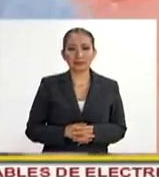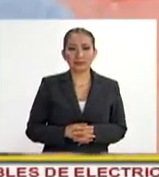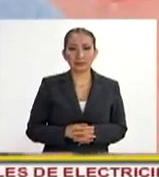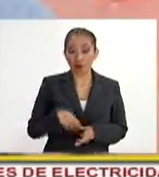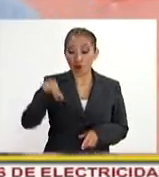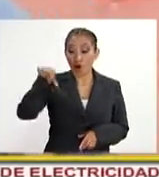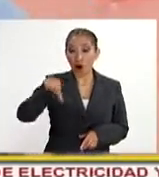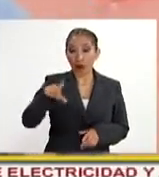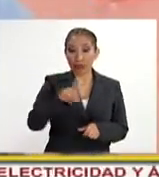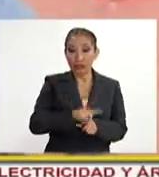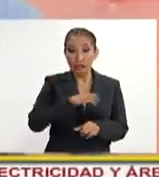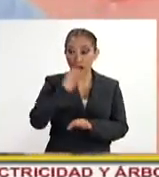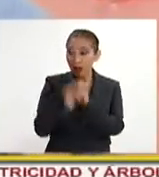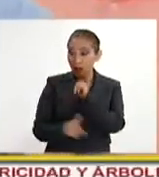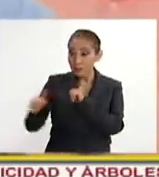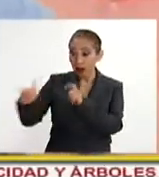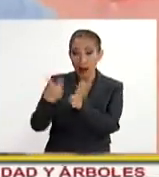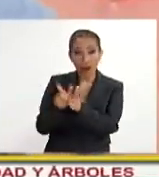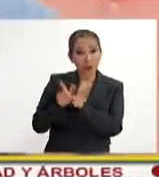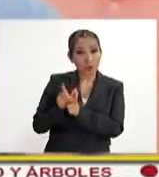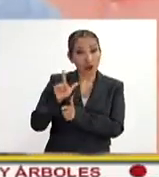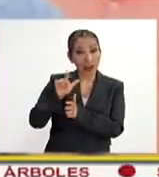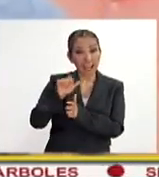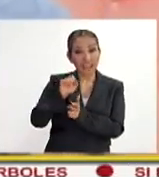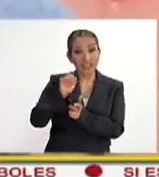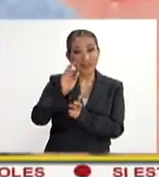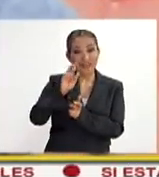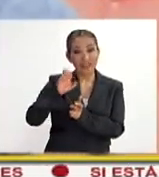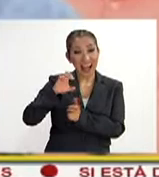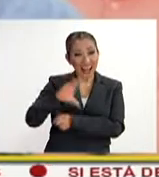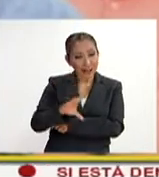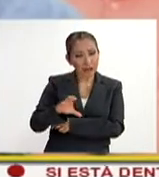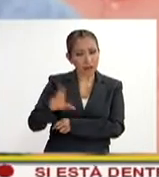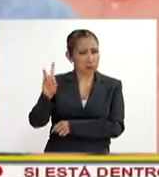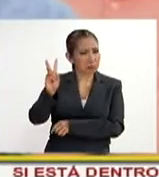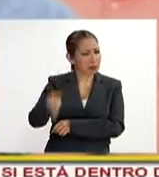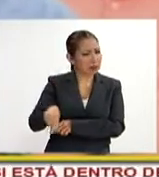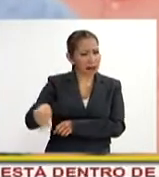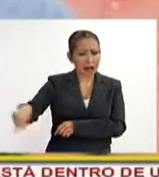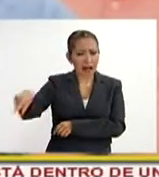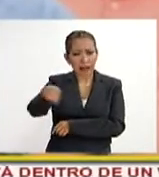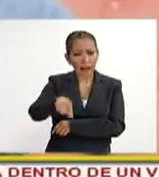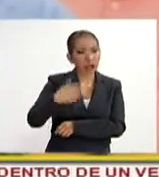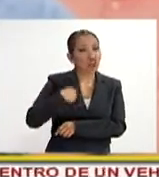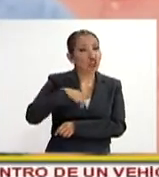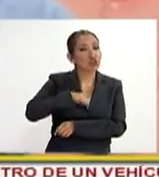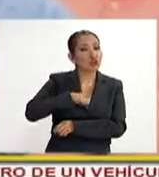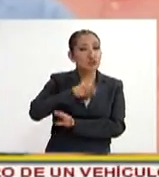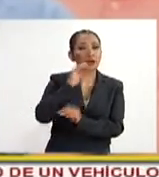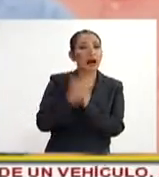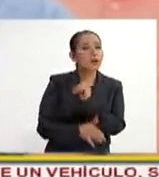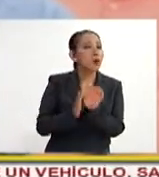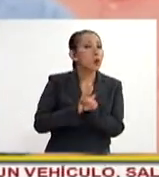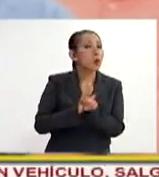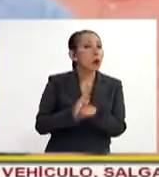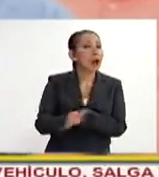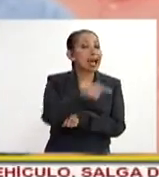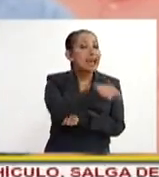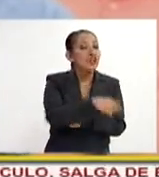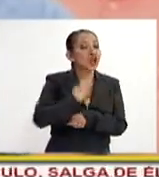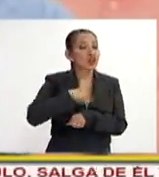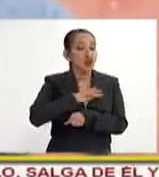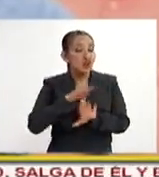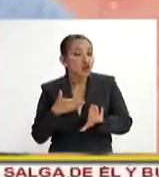Este día no termina la existencia de las FARC. En realidad, a lo que ponemos fin es a